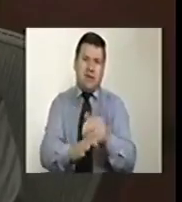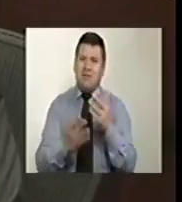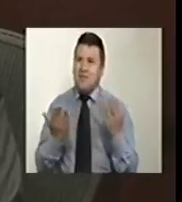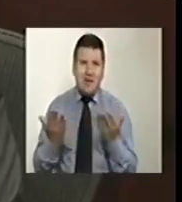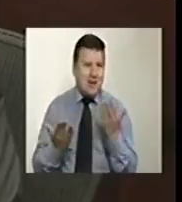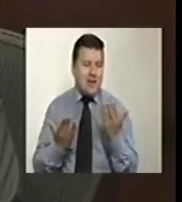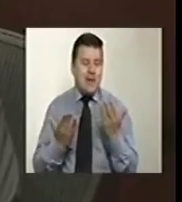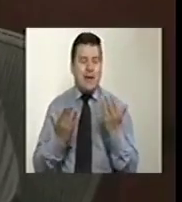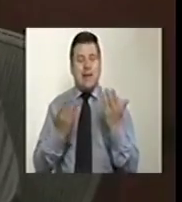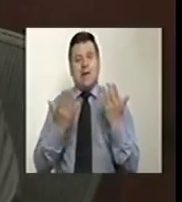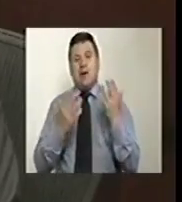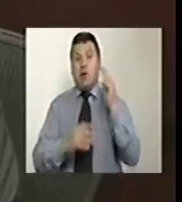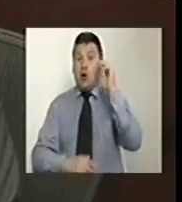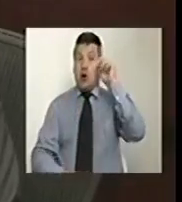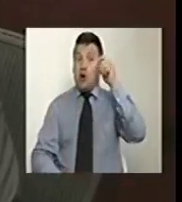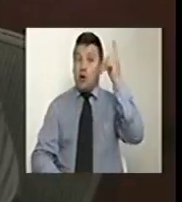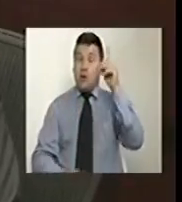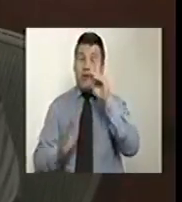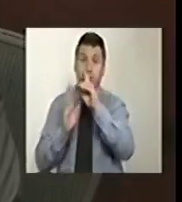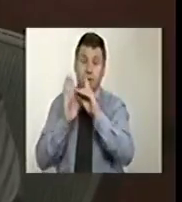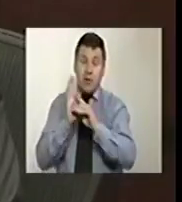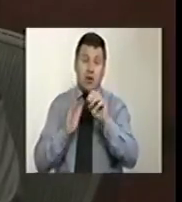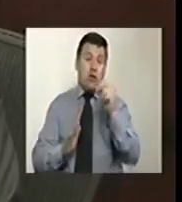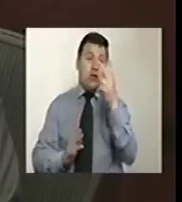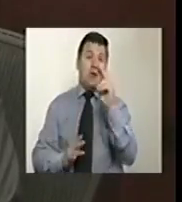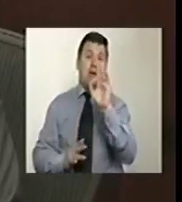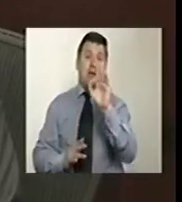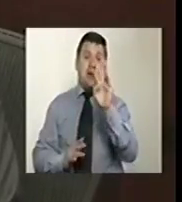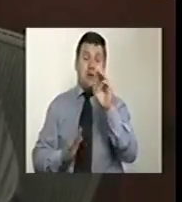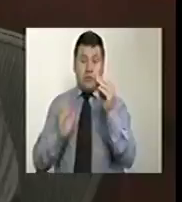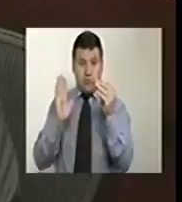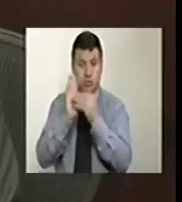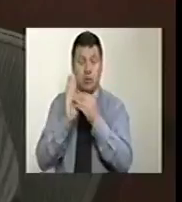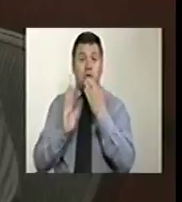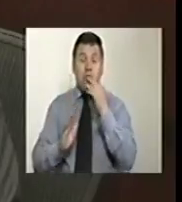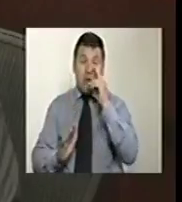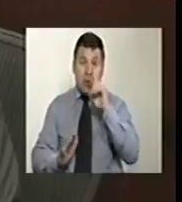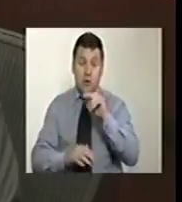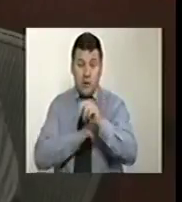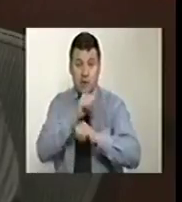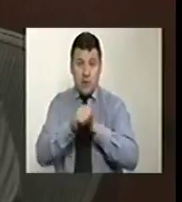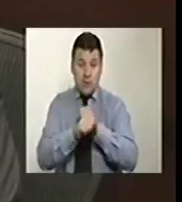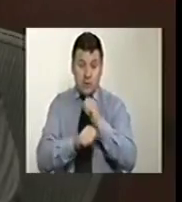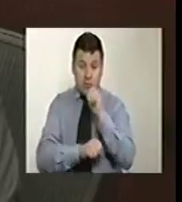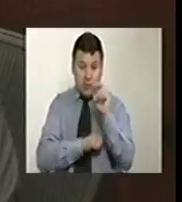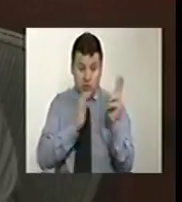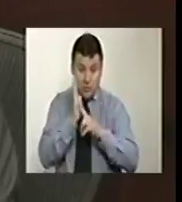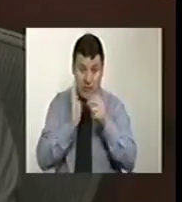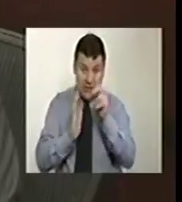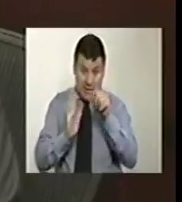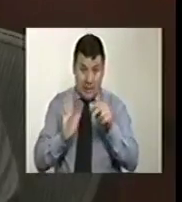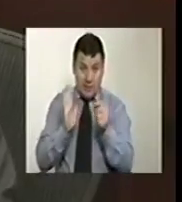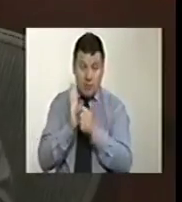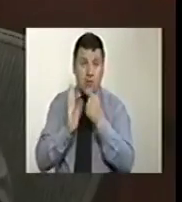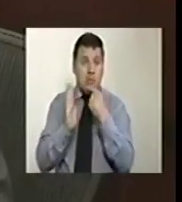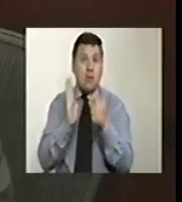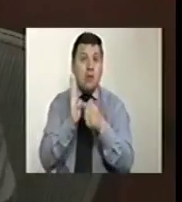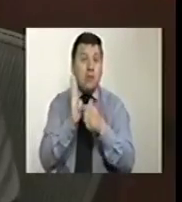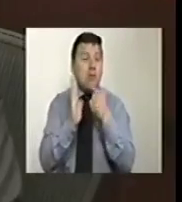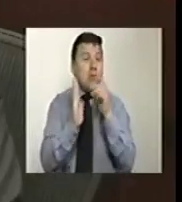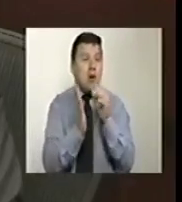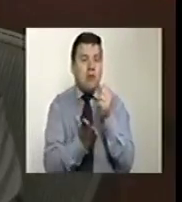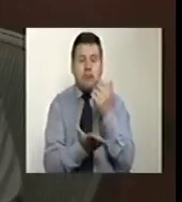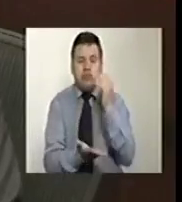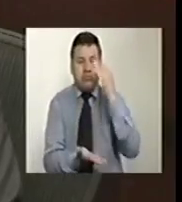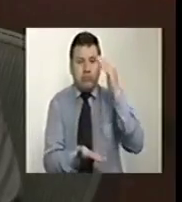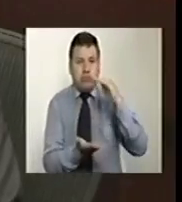Finalmente, el gobierno en el decreto 1238, expedido en julio del 10 de este año, por medio del cual